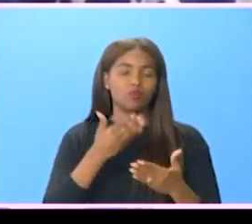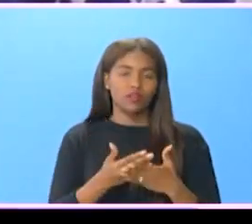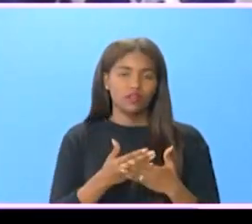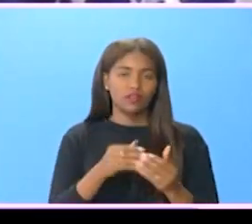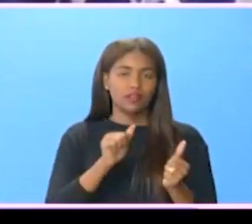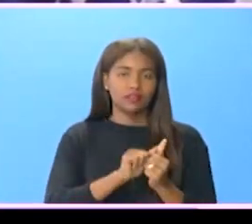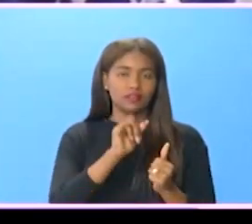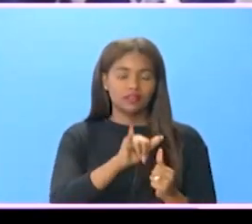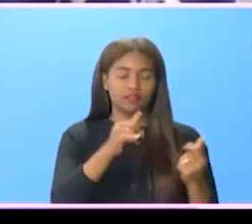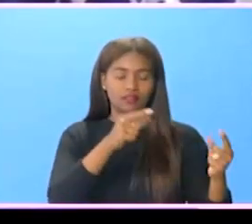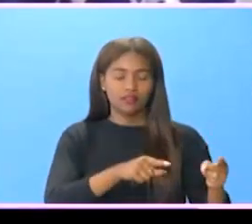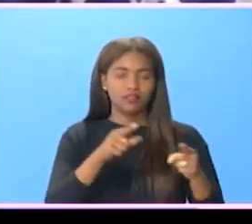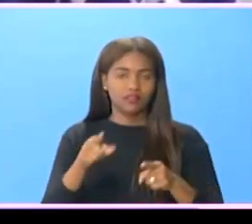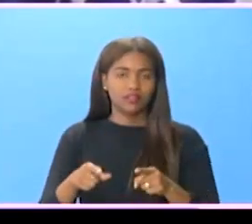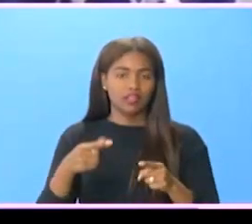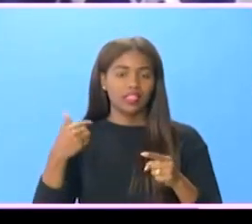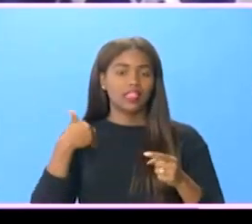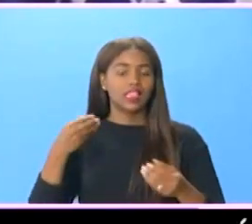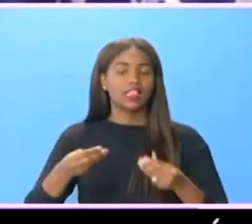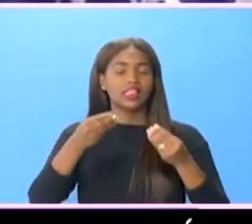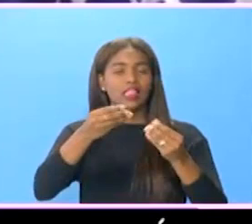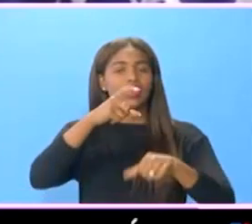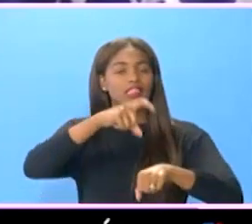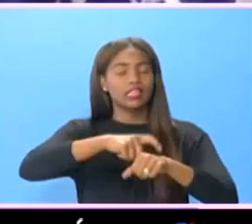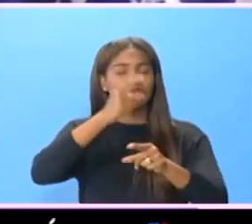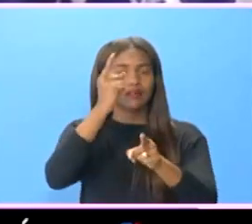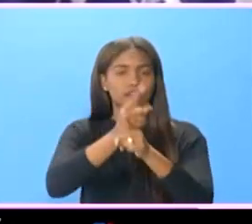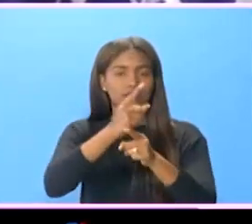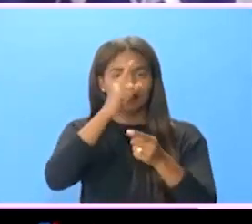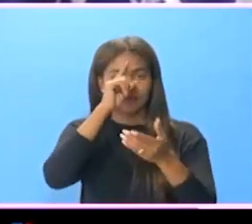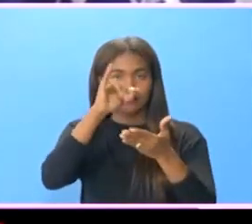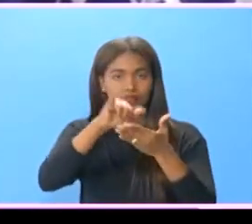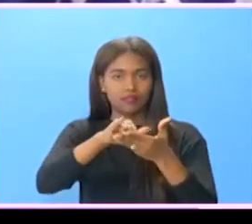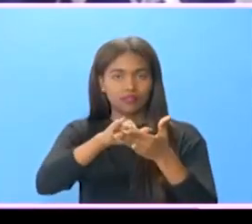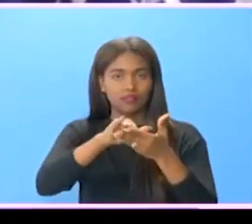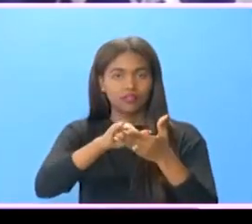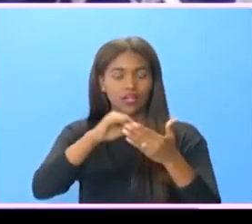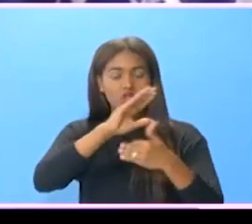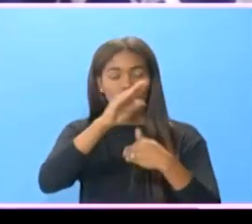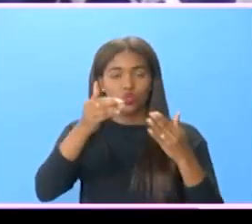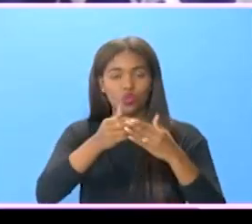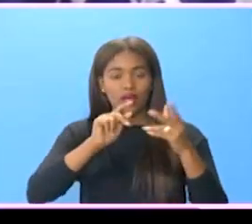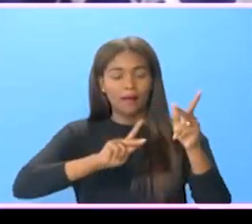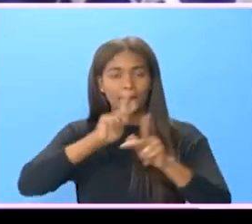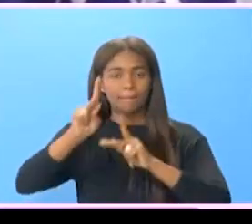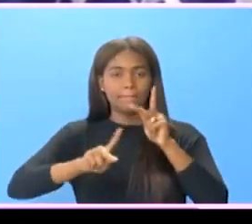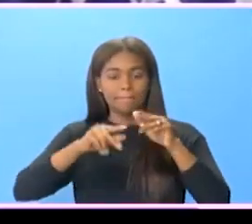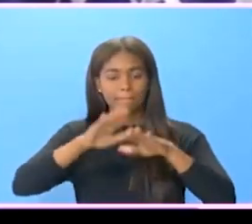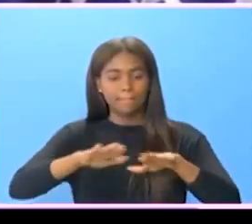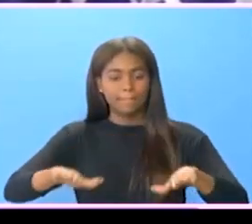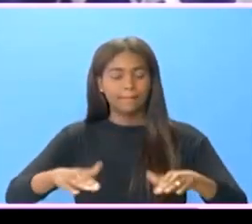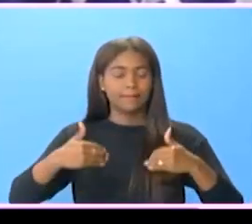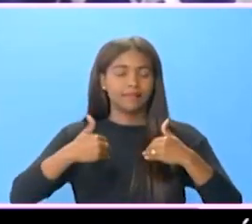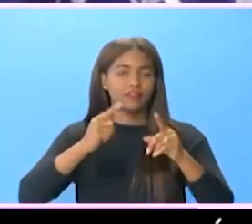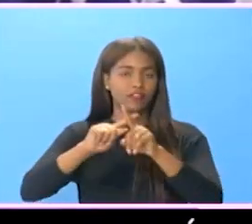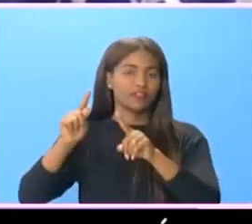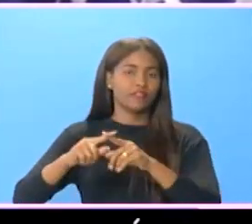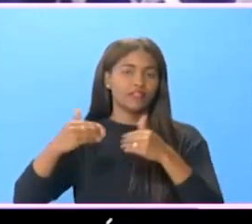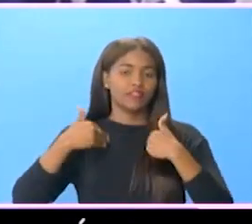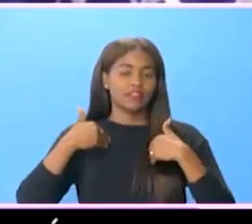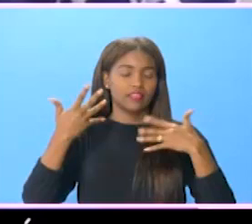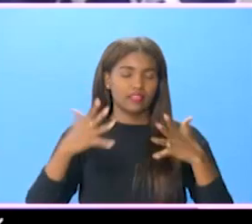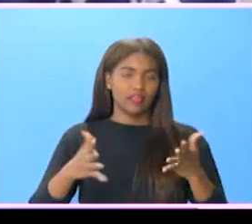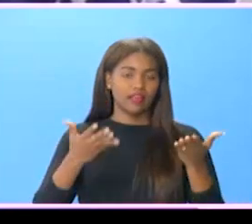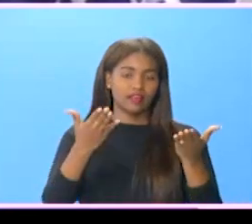de educar y llevar aliento a través de la literatura a toda una generación de niños y jóvenes que han leído